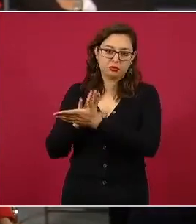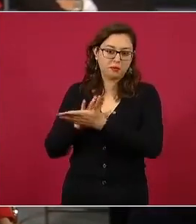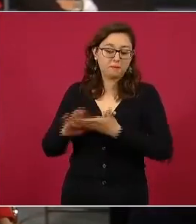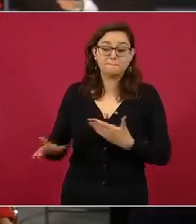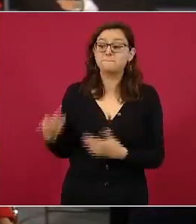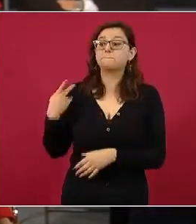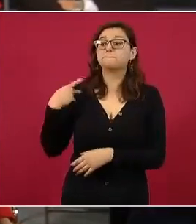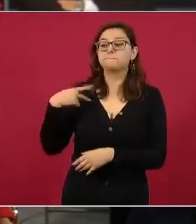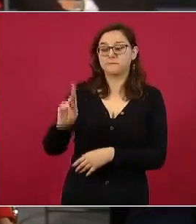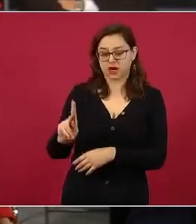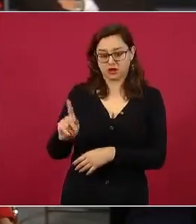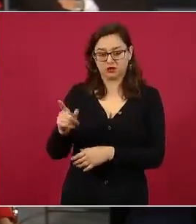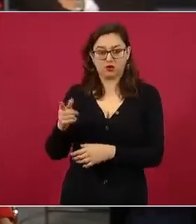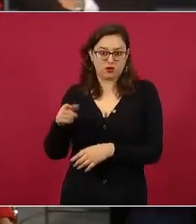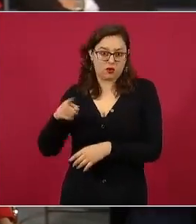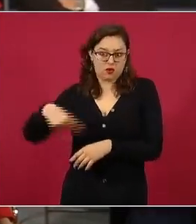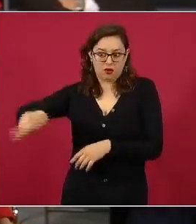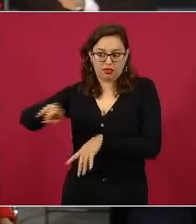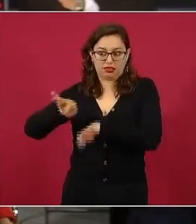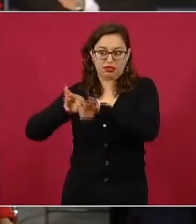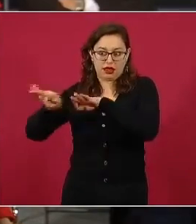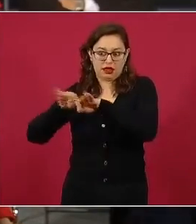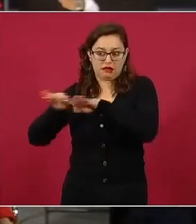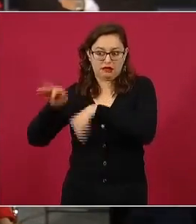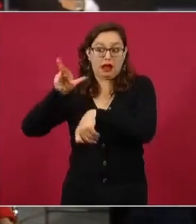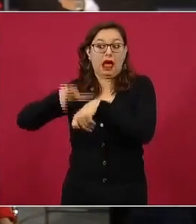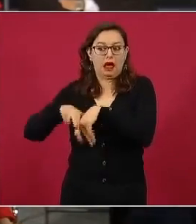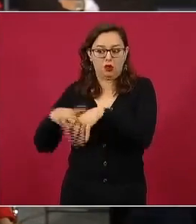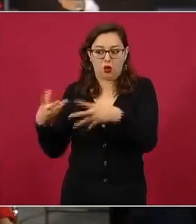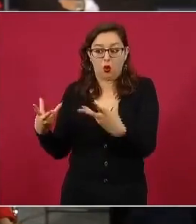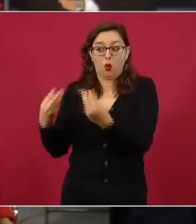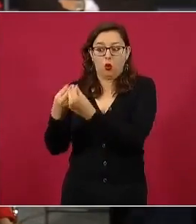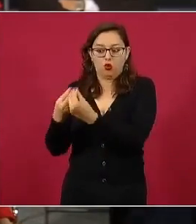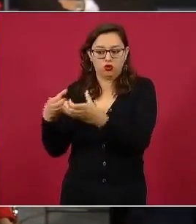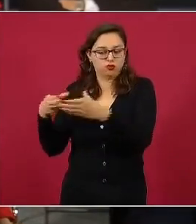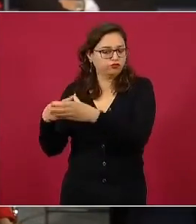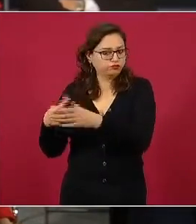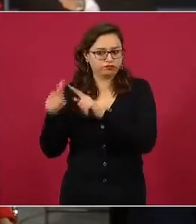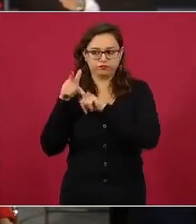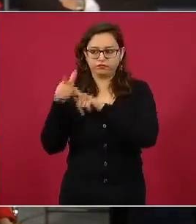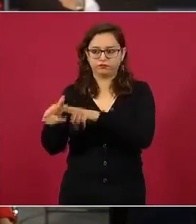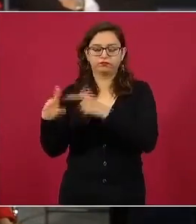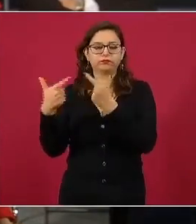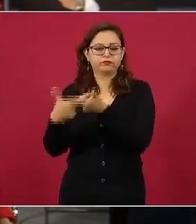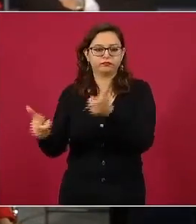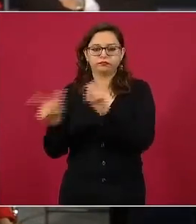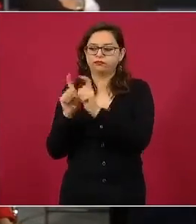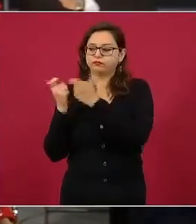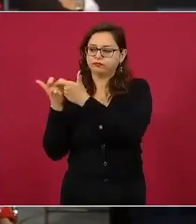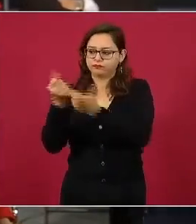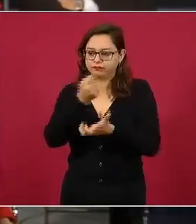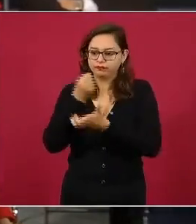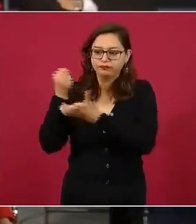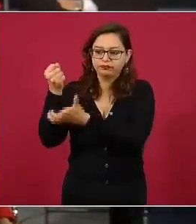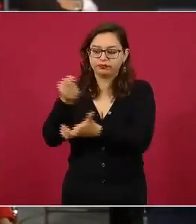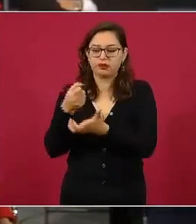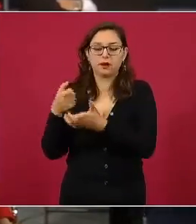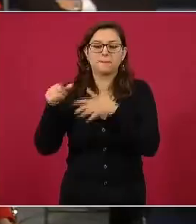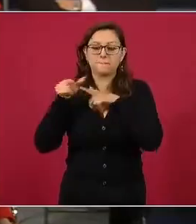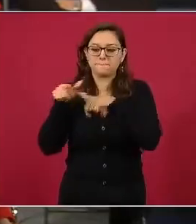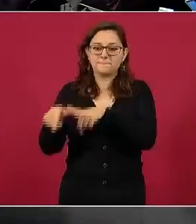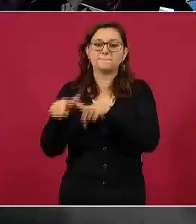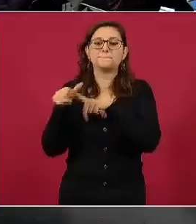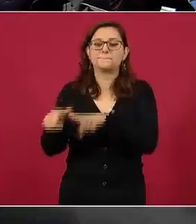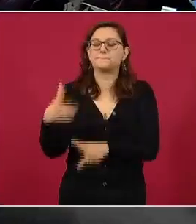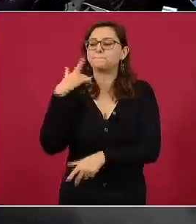existe. Sin embargo, también, desafortunadamente, pues el dinero, el tema de quienes manejan luego las cooperativas. Por ejemplo, el caso